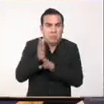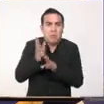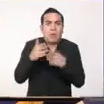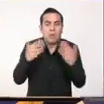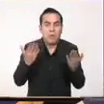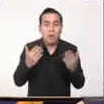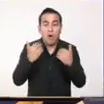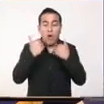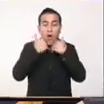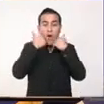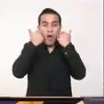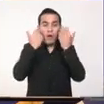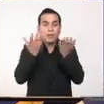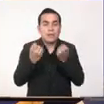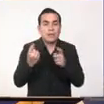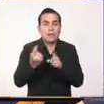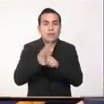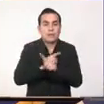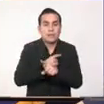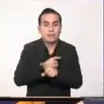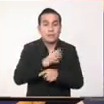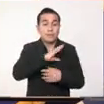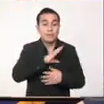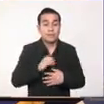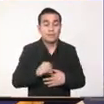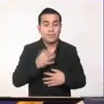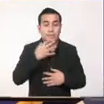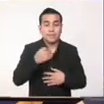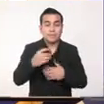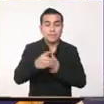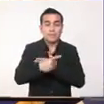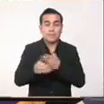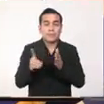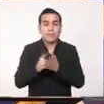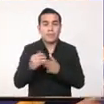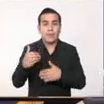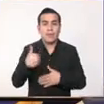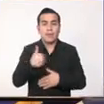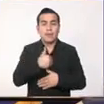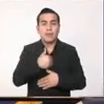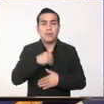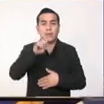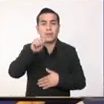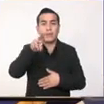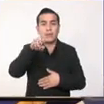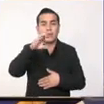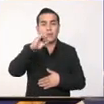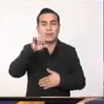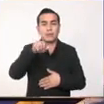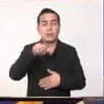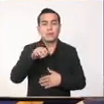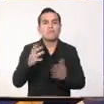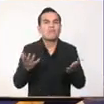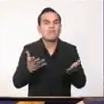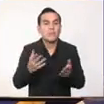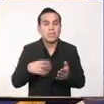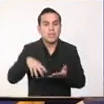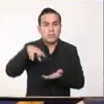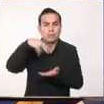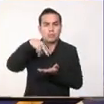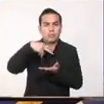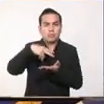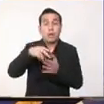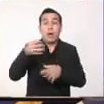Y son jóvenes que quieren cambiar el país. La otra diputada, que fue ministra, Suecia Calleja, que fue ministra de Cultura, es